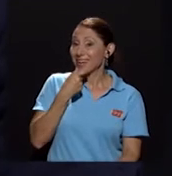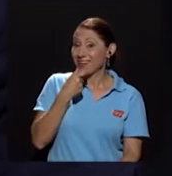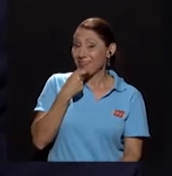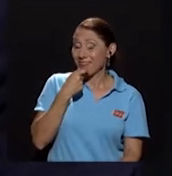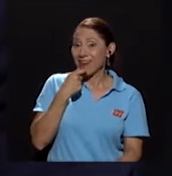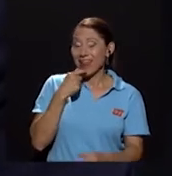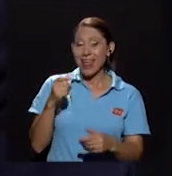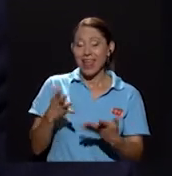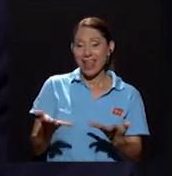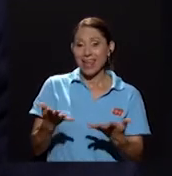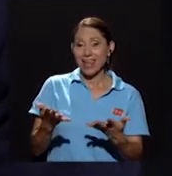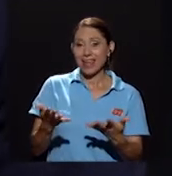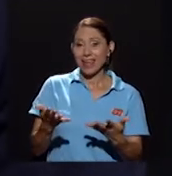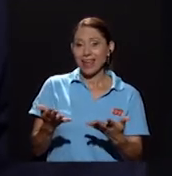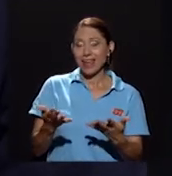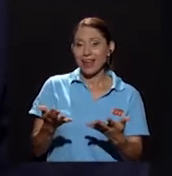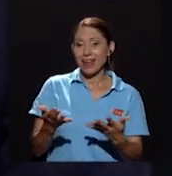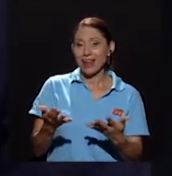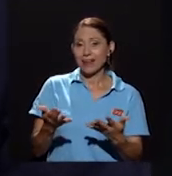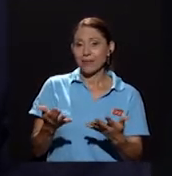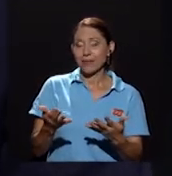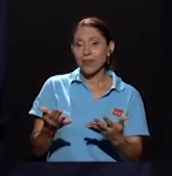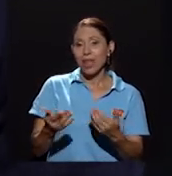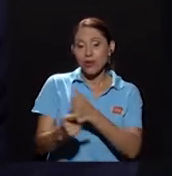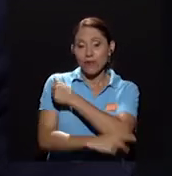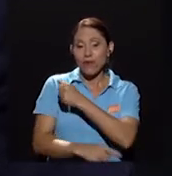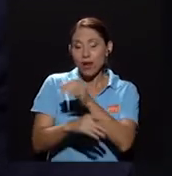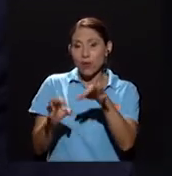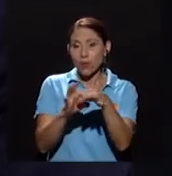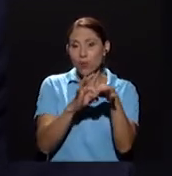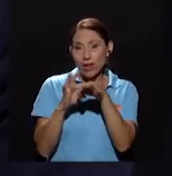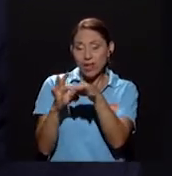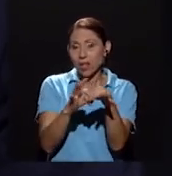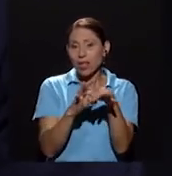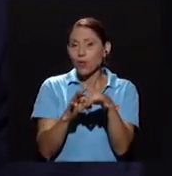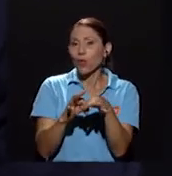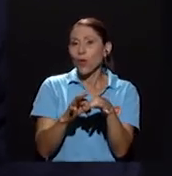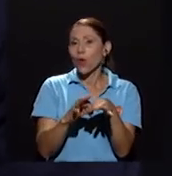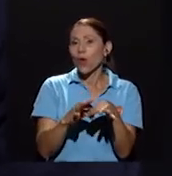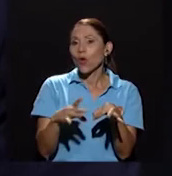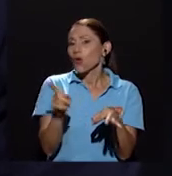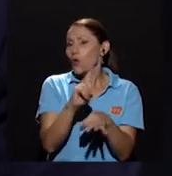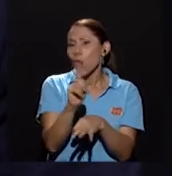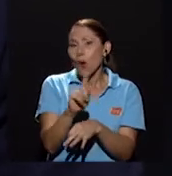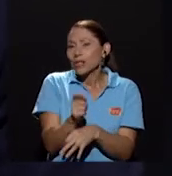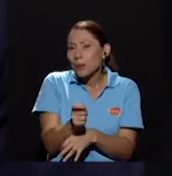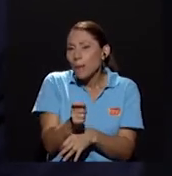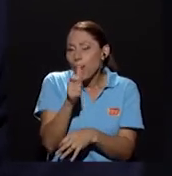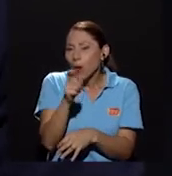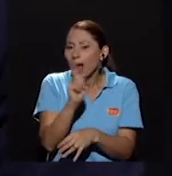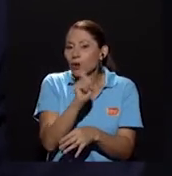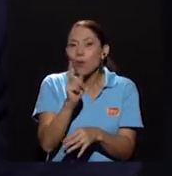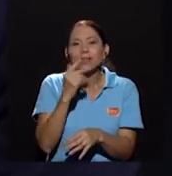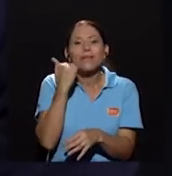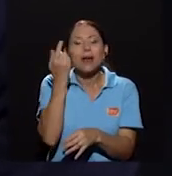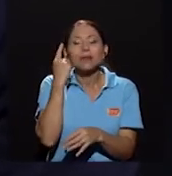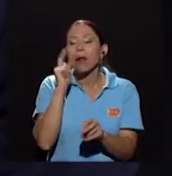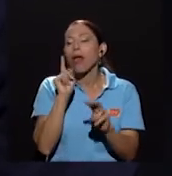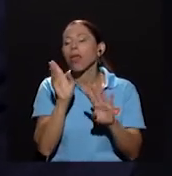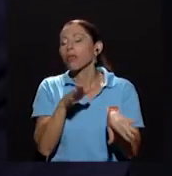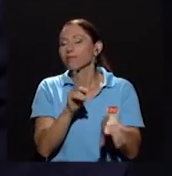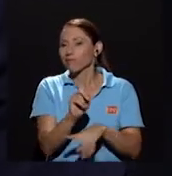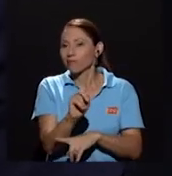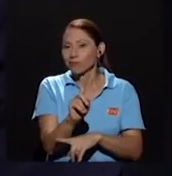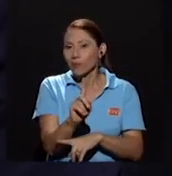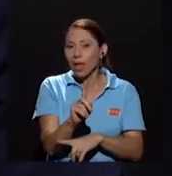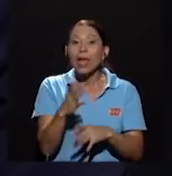cantidad y poca ni fácil de ignorar pero que por supuesto por el estado